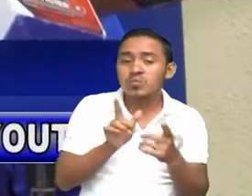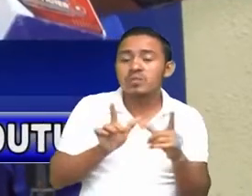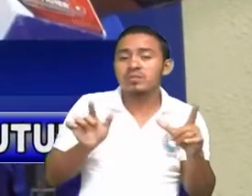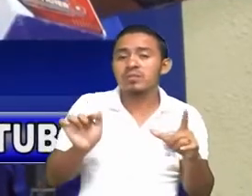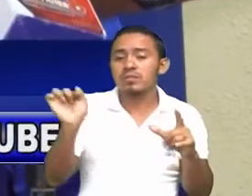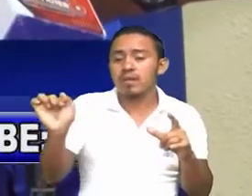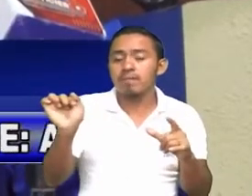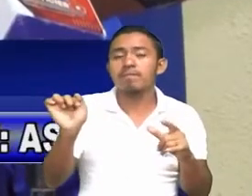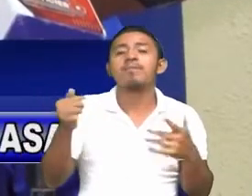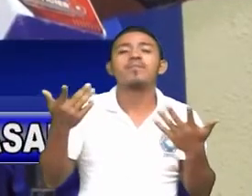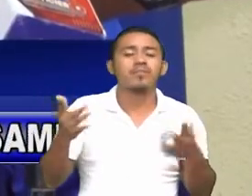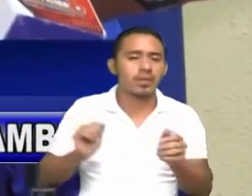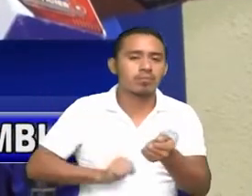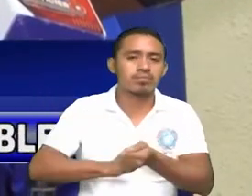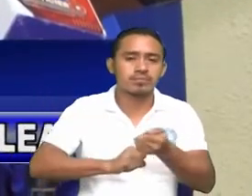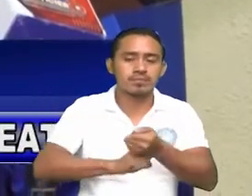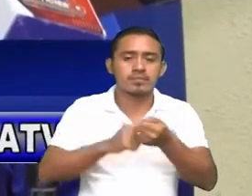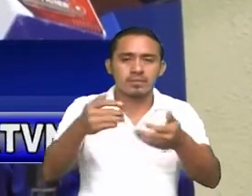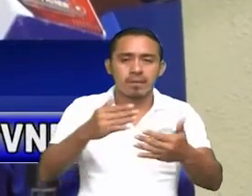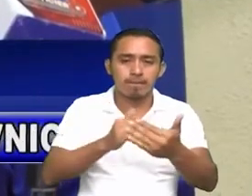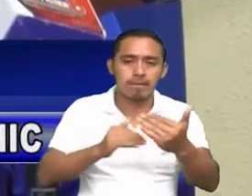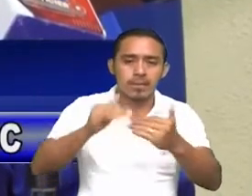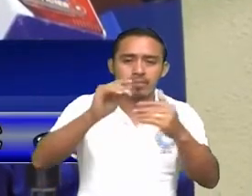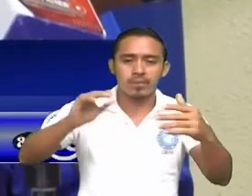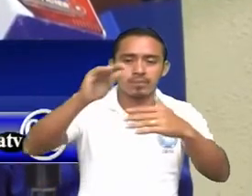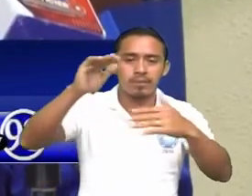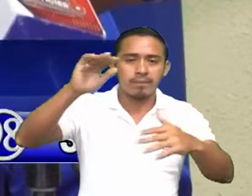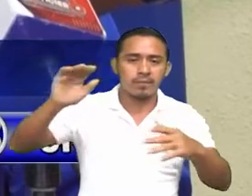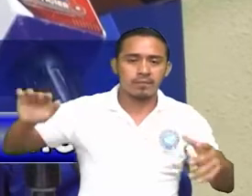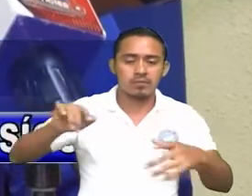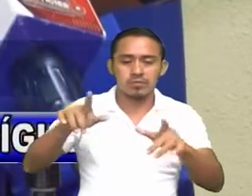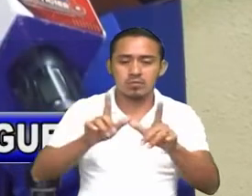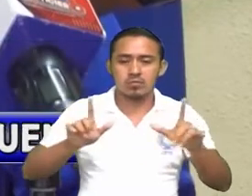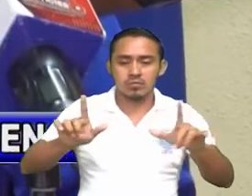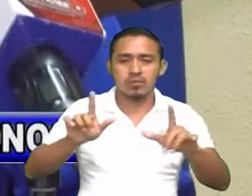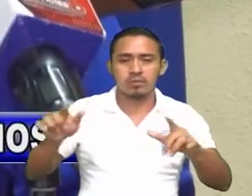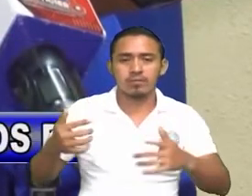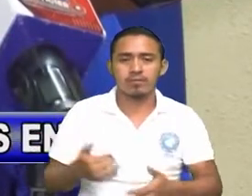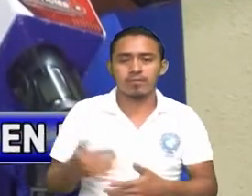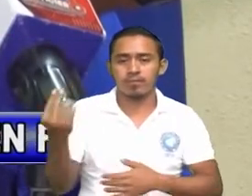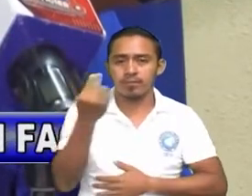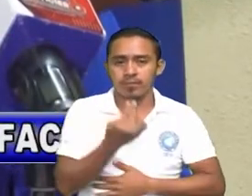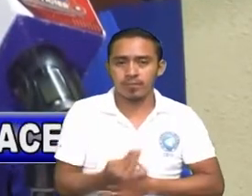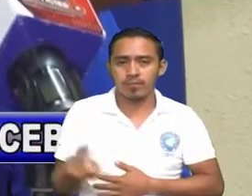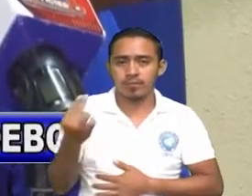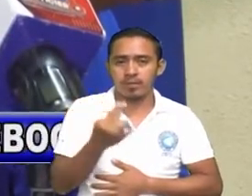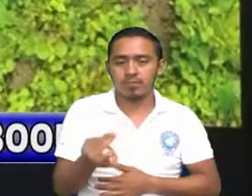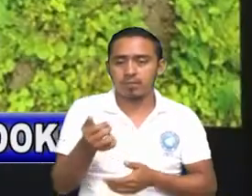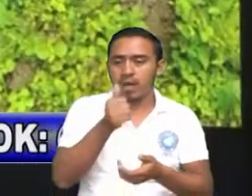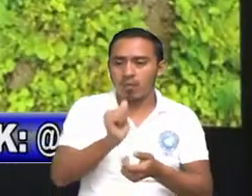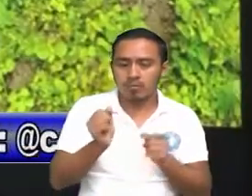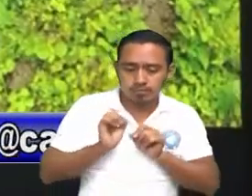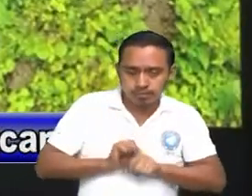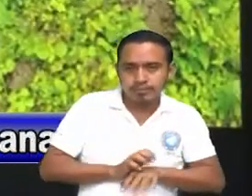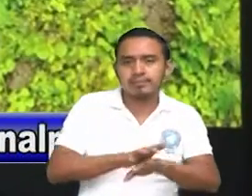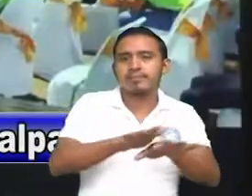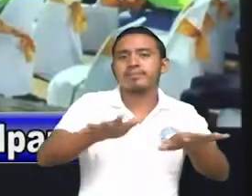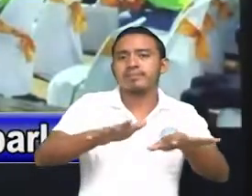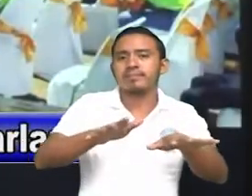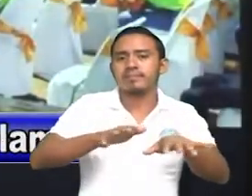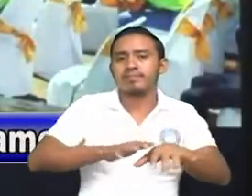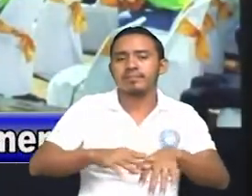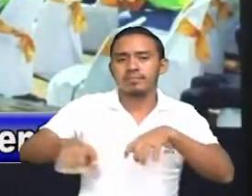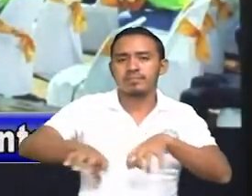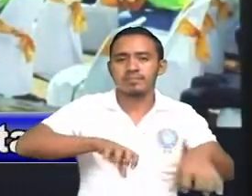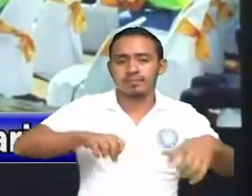la recarga hídrica de cada uno de las fuentes que nosotros utilizamos para llevar agua a la población. Con las